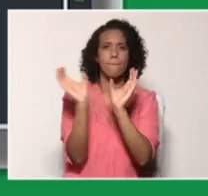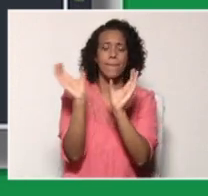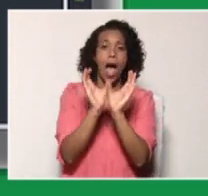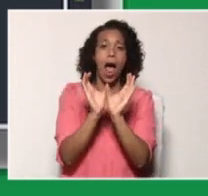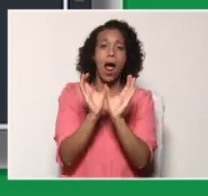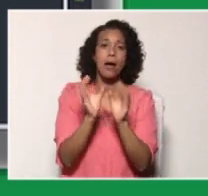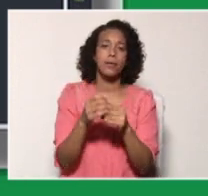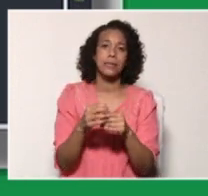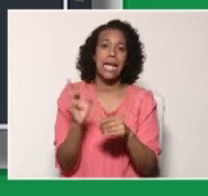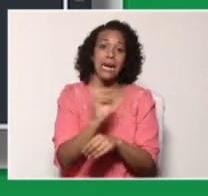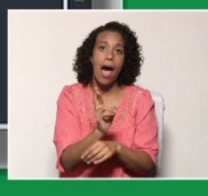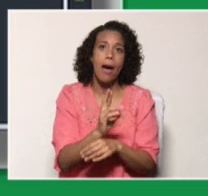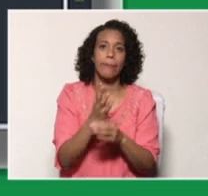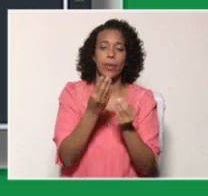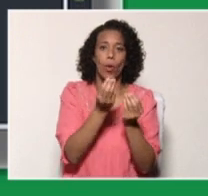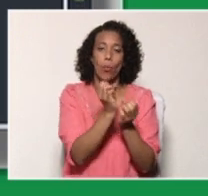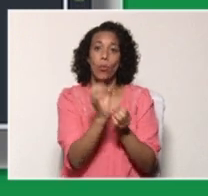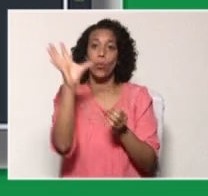efectos que queremos darle.